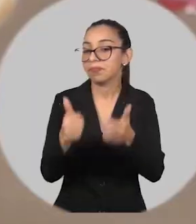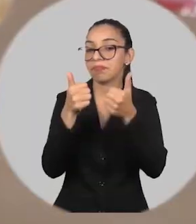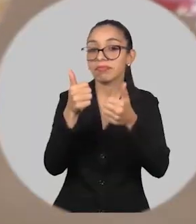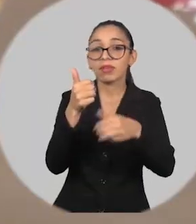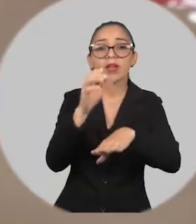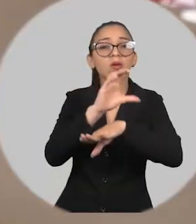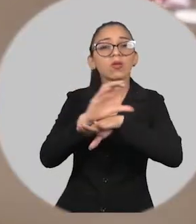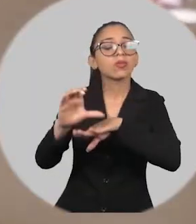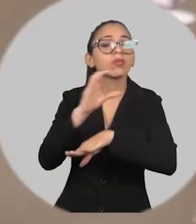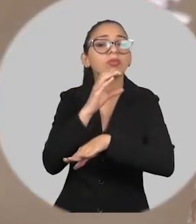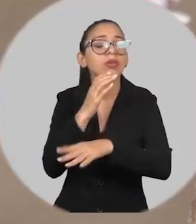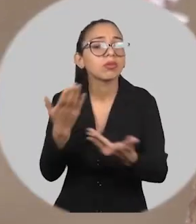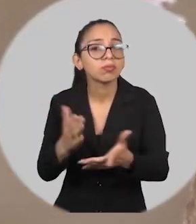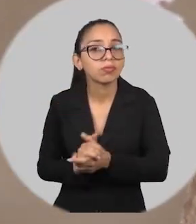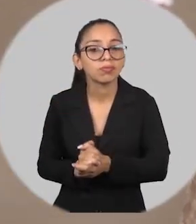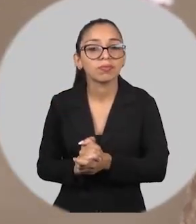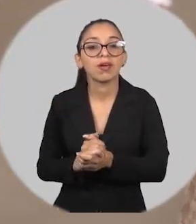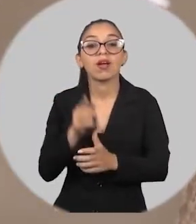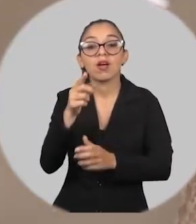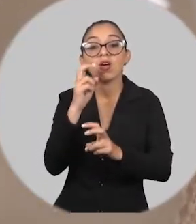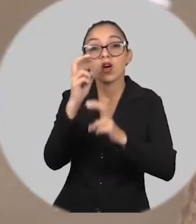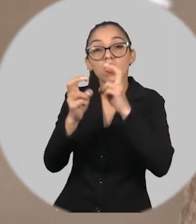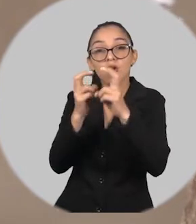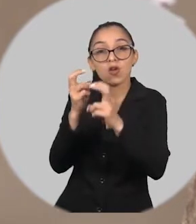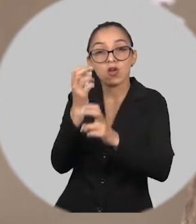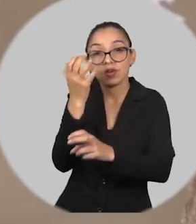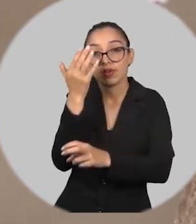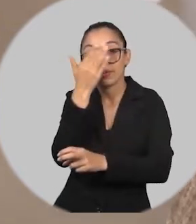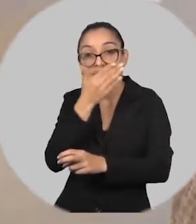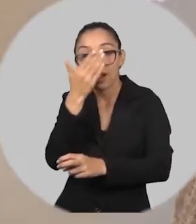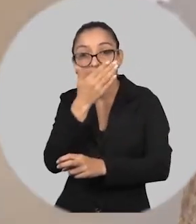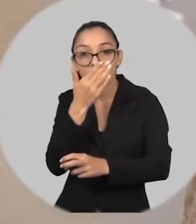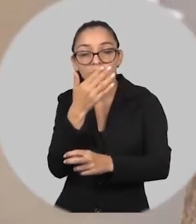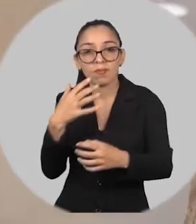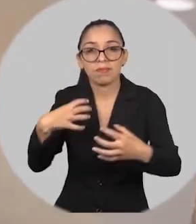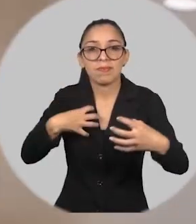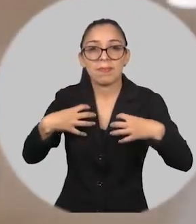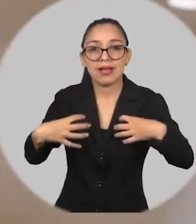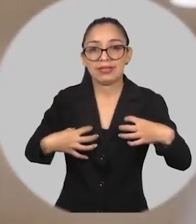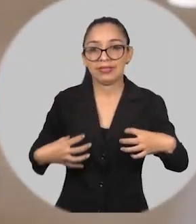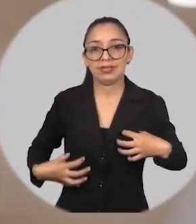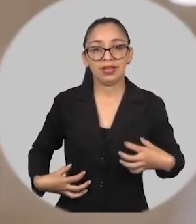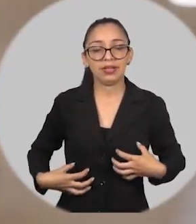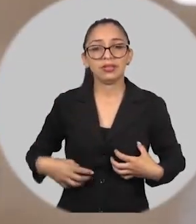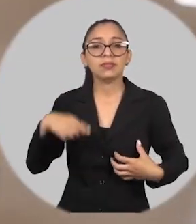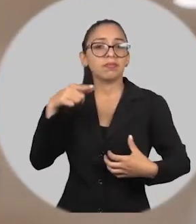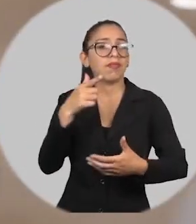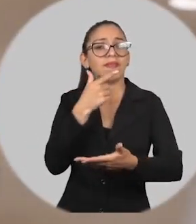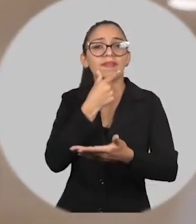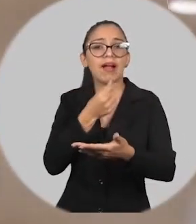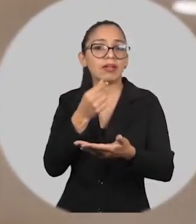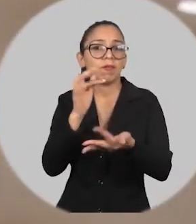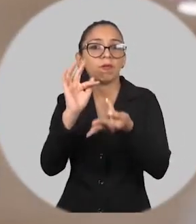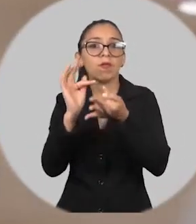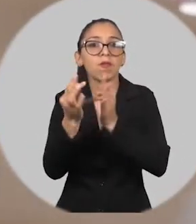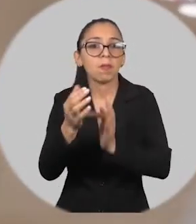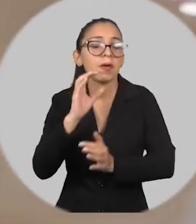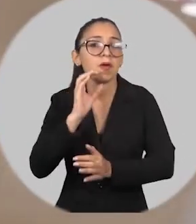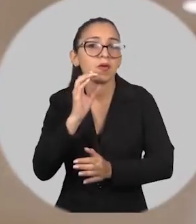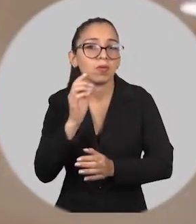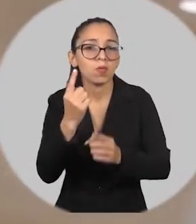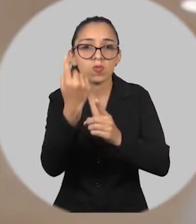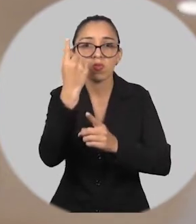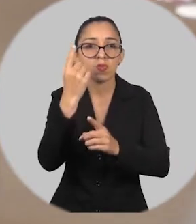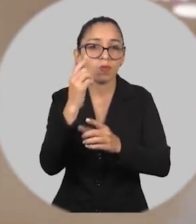acrílico negro hacemos unas manchas. Esto es a mano alzada, no hay un patrón para esto. Ustedes pueden dejar volar su